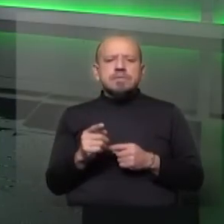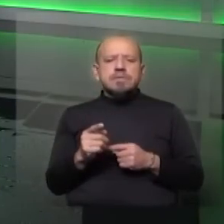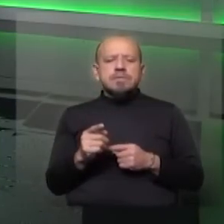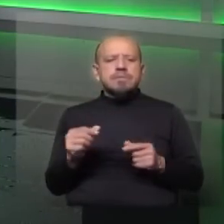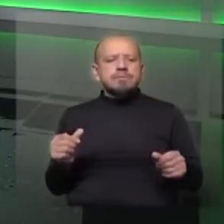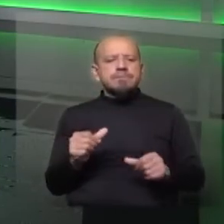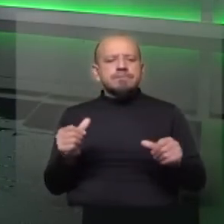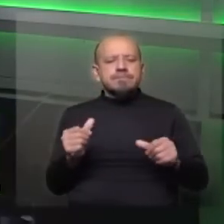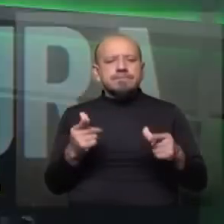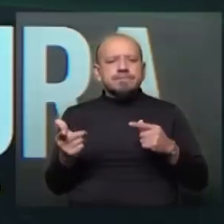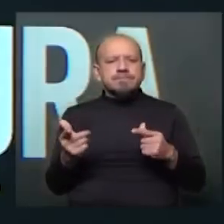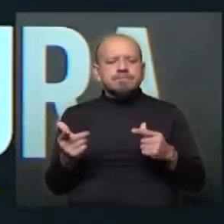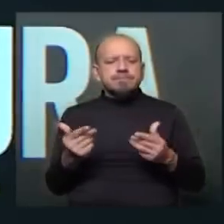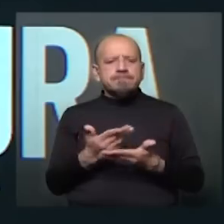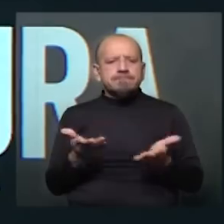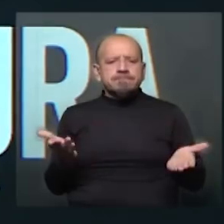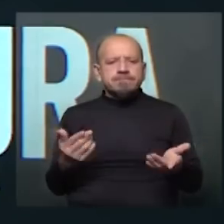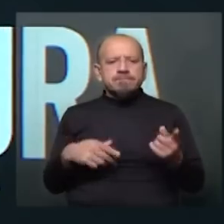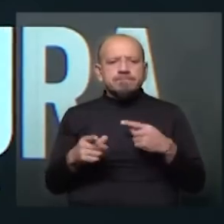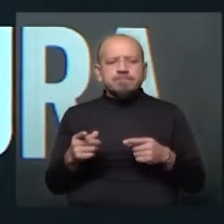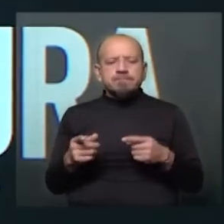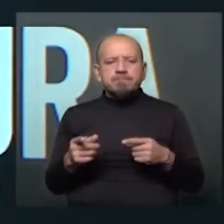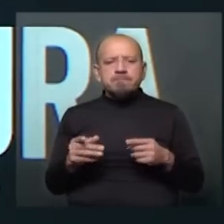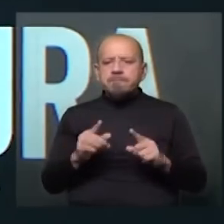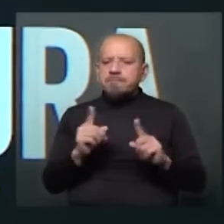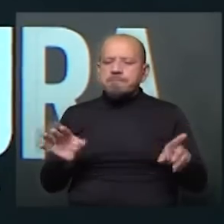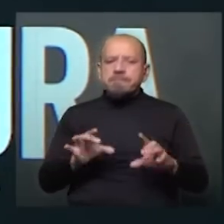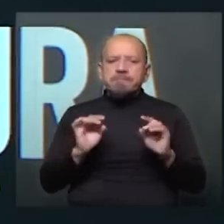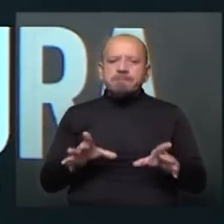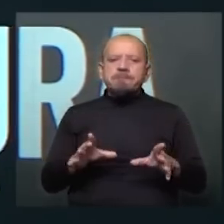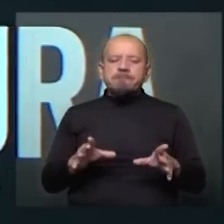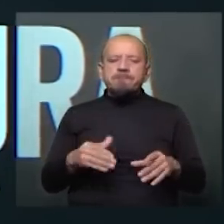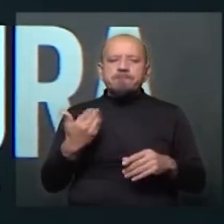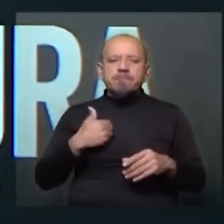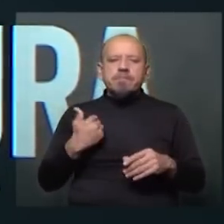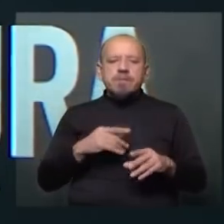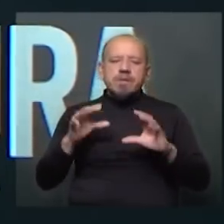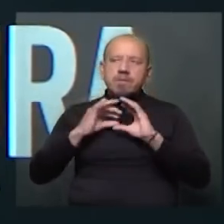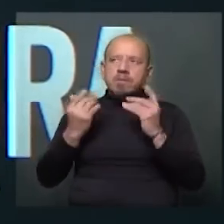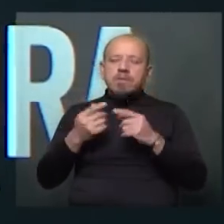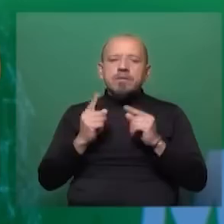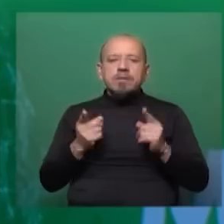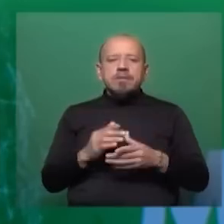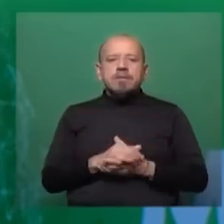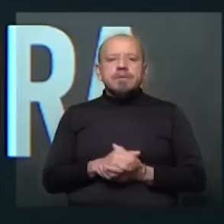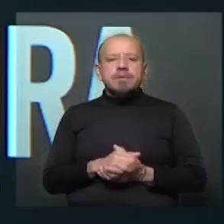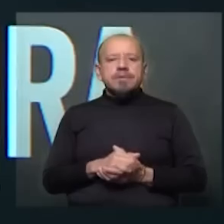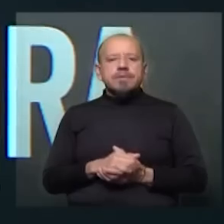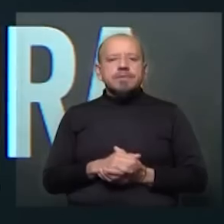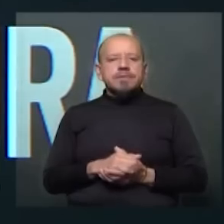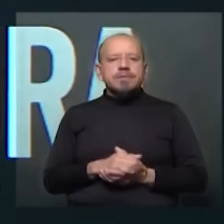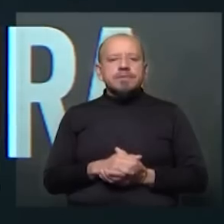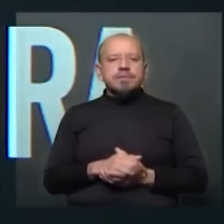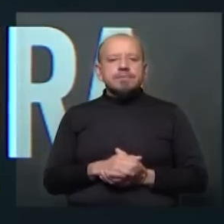hace esa ese panorama de lo que significa Mafalda no solo además en Argentina sino en otros lugares del mundo también qué más bueno Y además